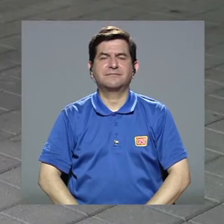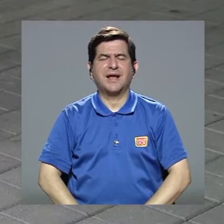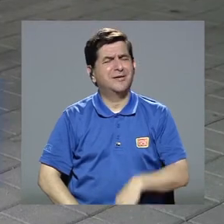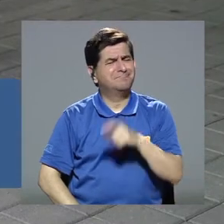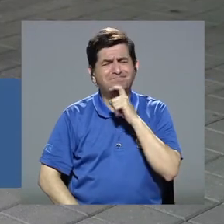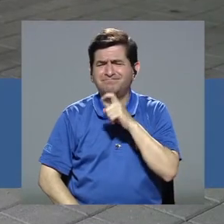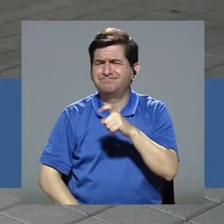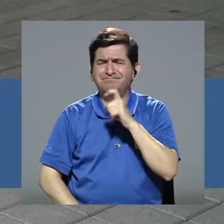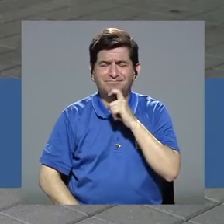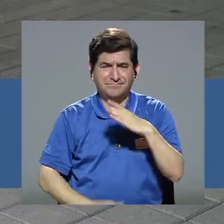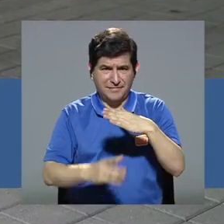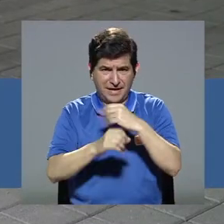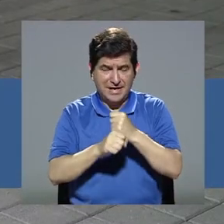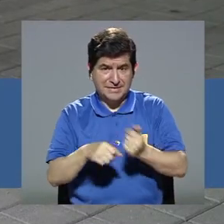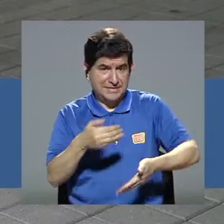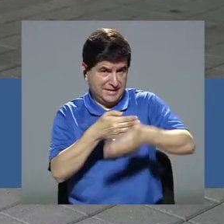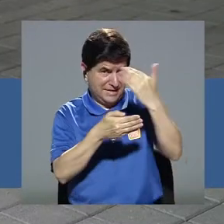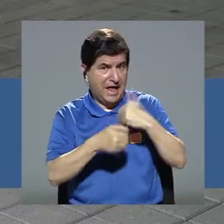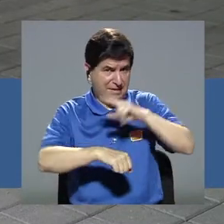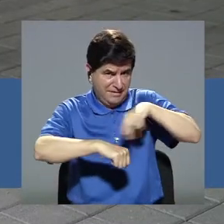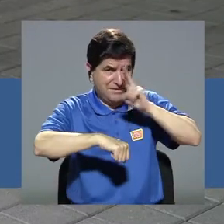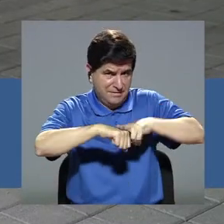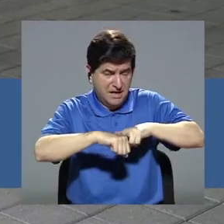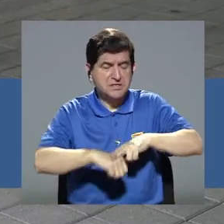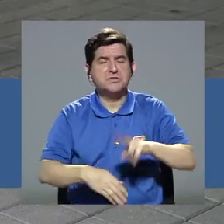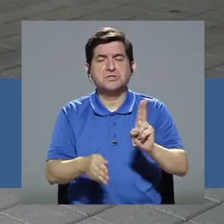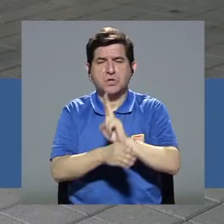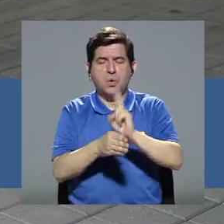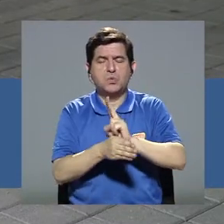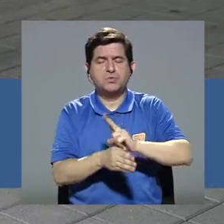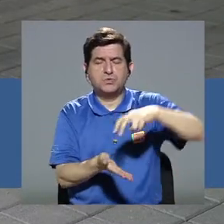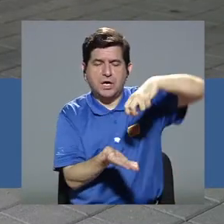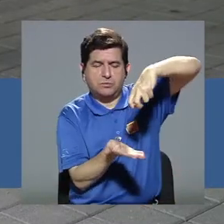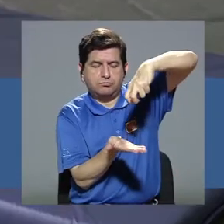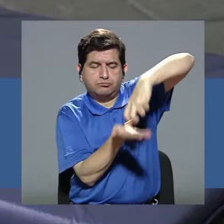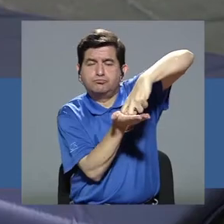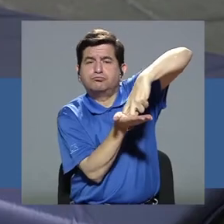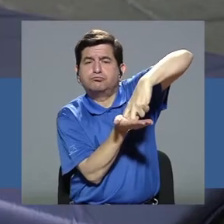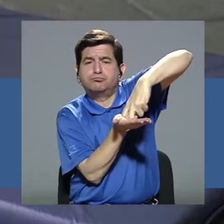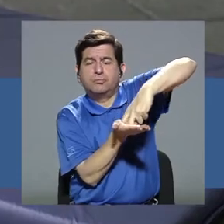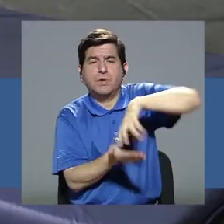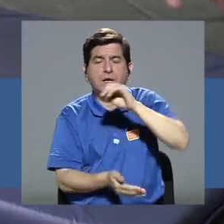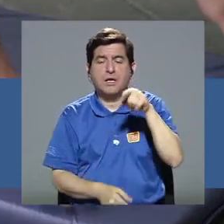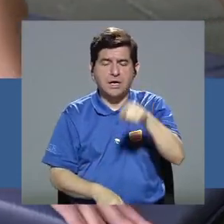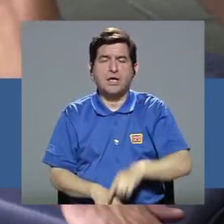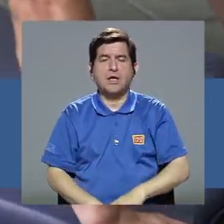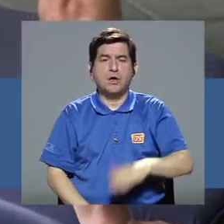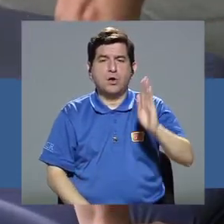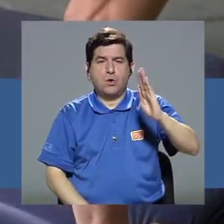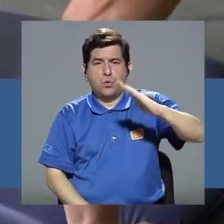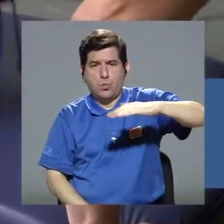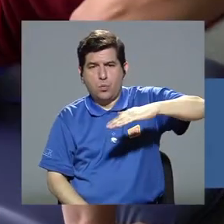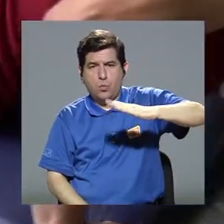Si se nos dificulta hacer la lagartija normal, podemos utilizar las rodillas apoyadas en el piso y bajar.